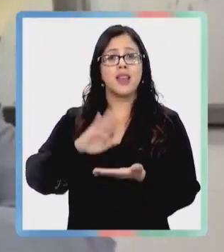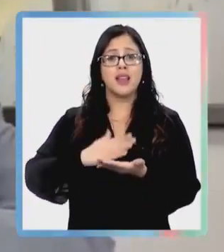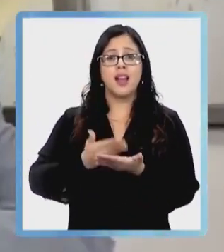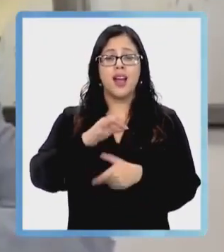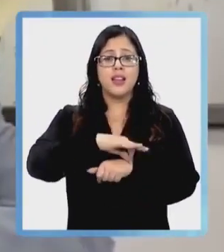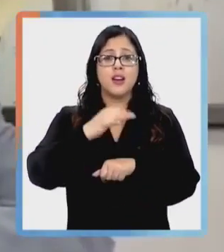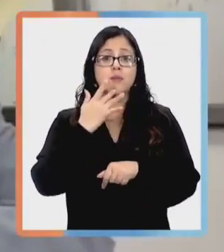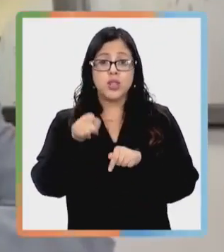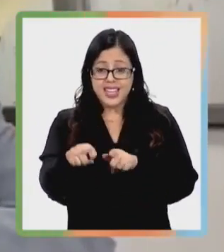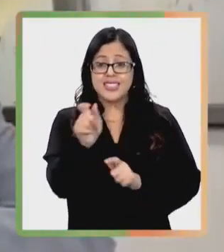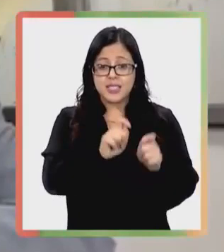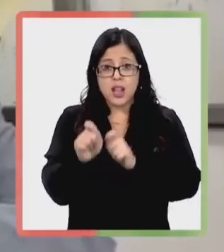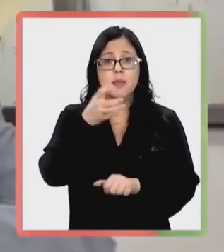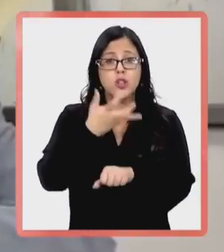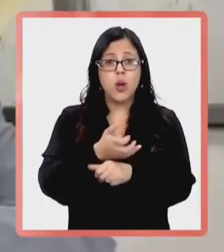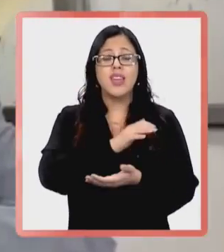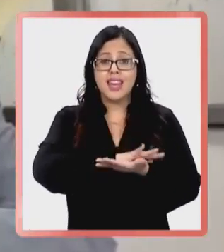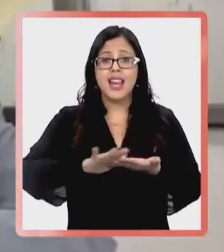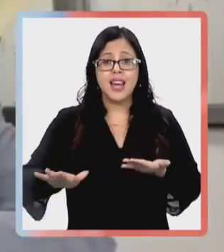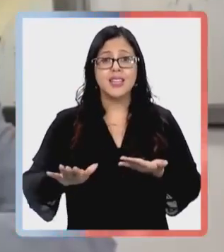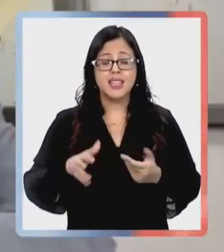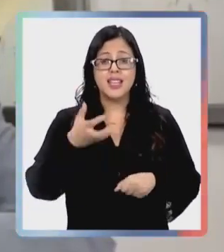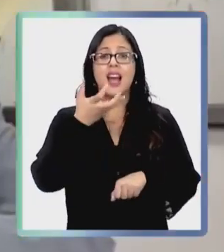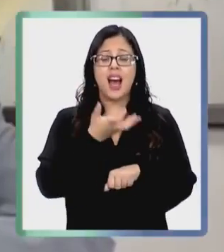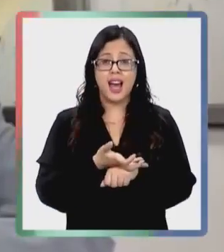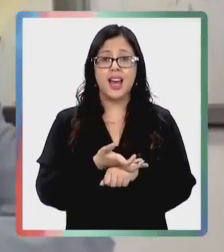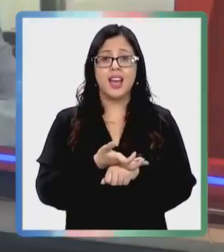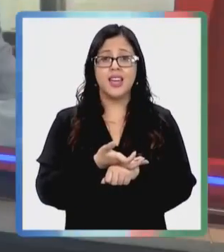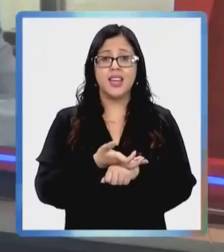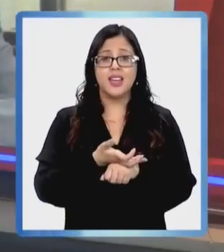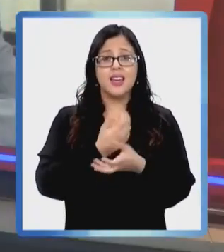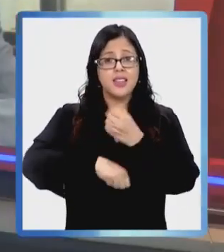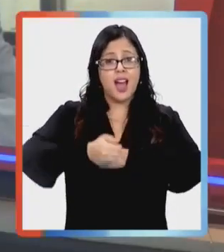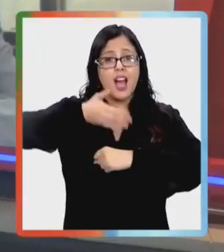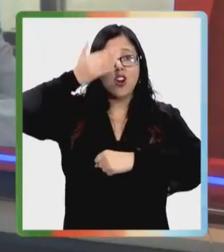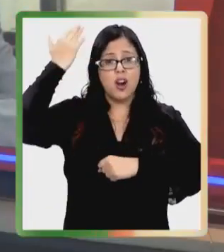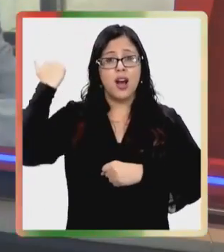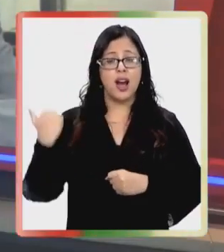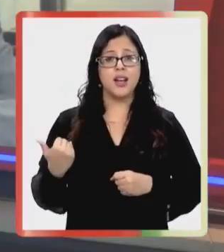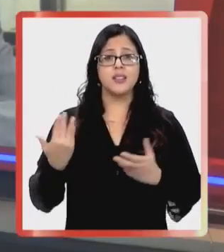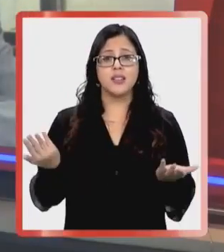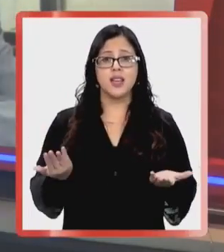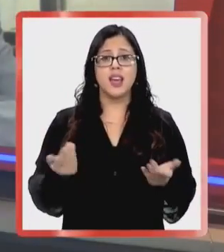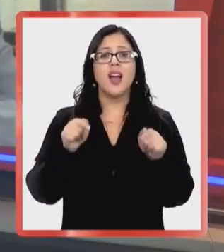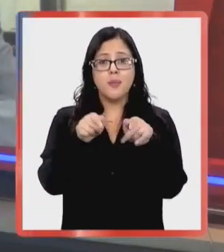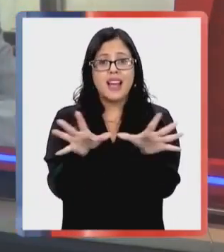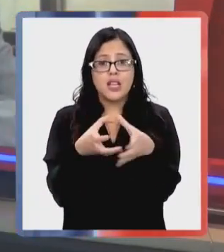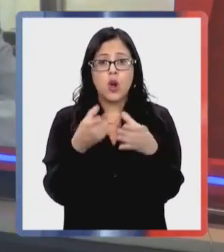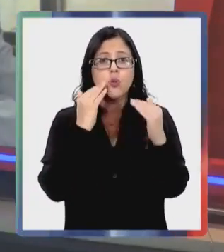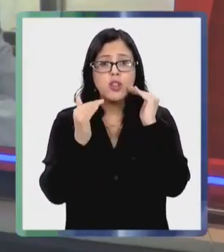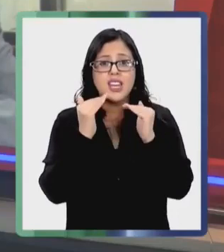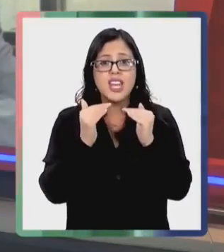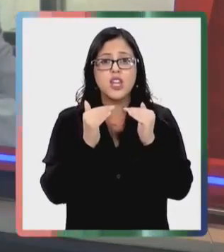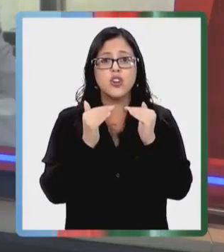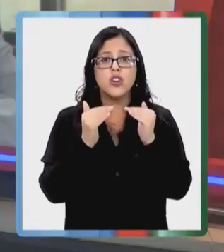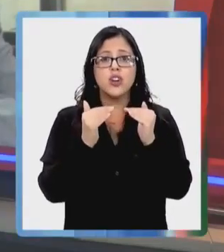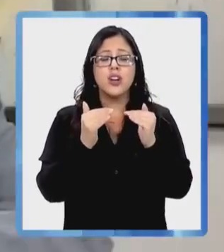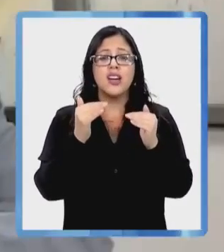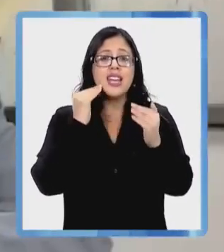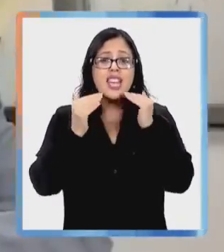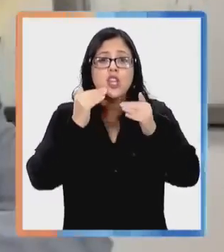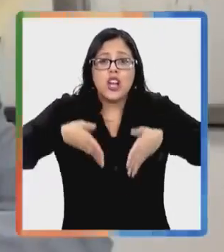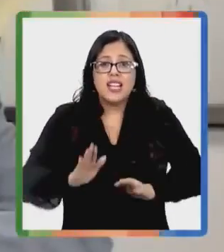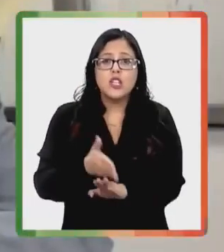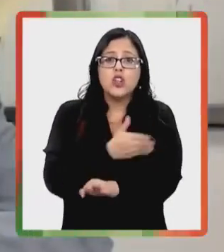ese tratamiento está y es gratuito, está contemplado desde hace algunos años atrás para ese grupo de niños prematuros, cardiópatas